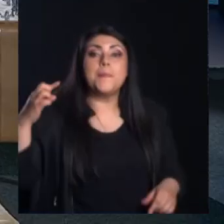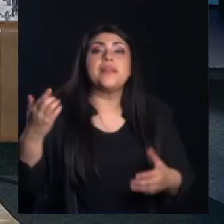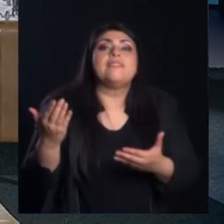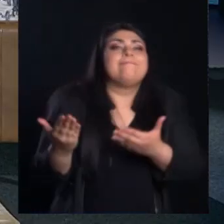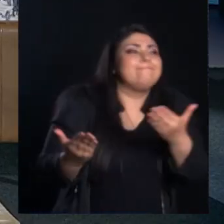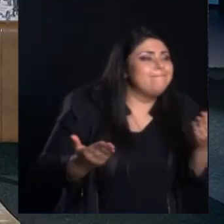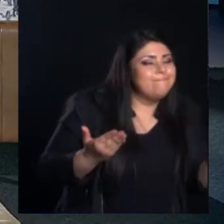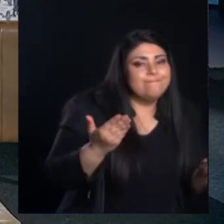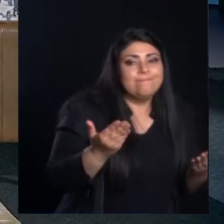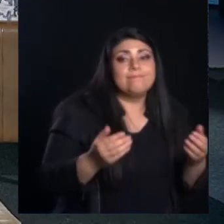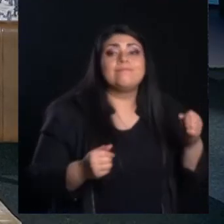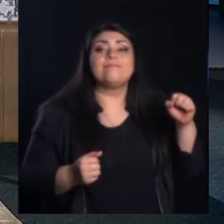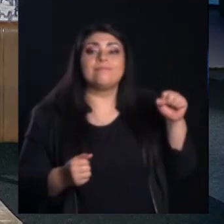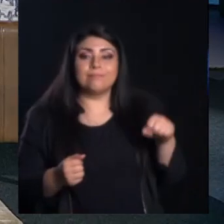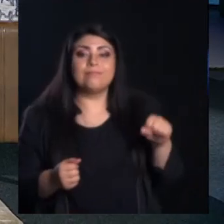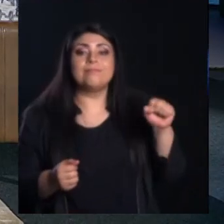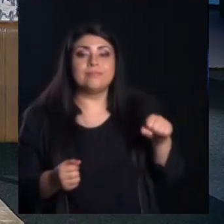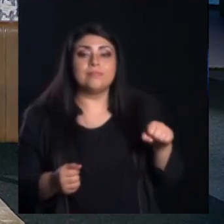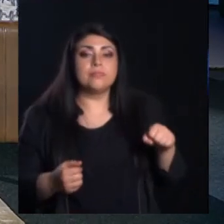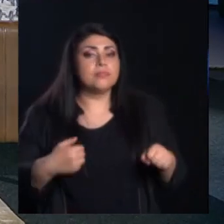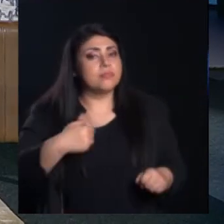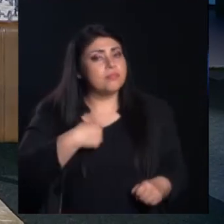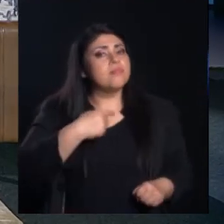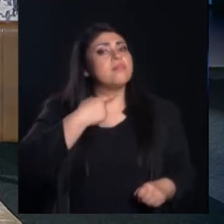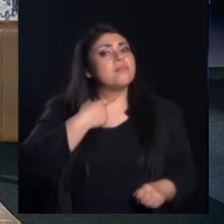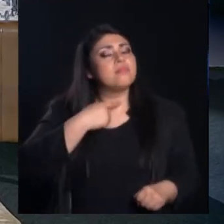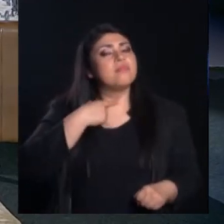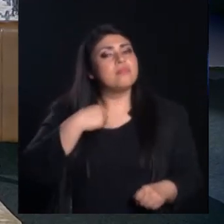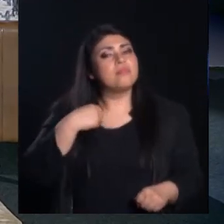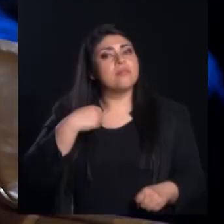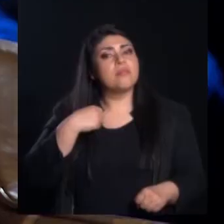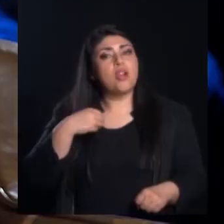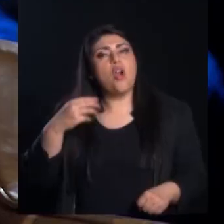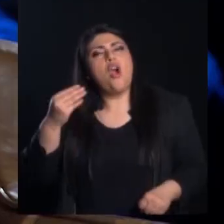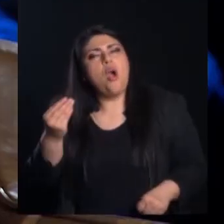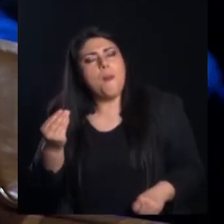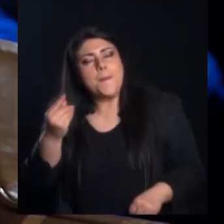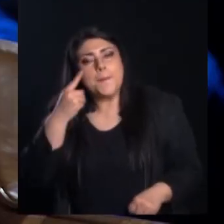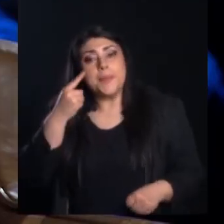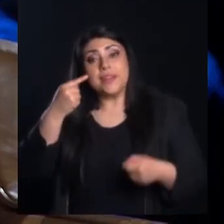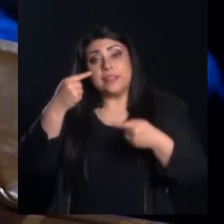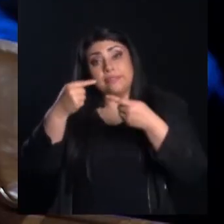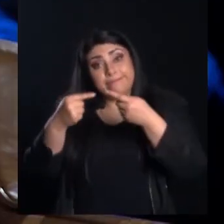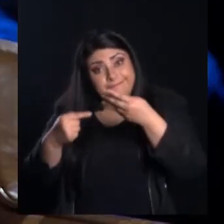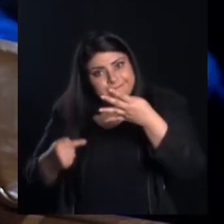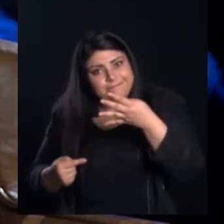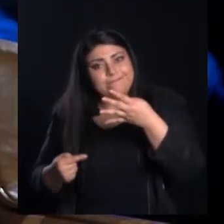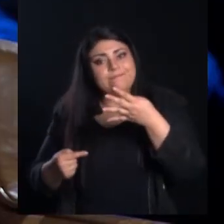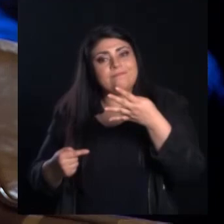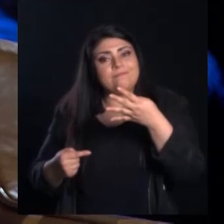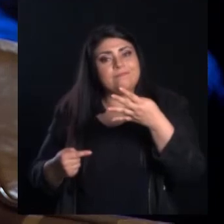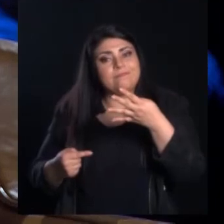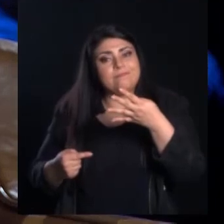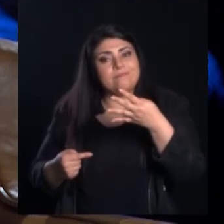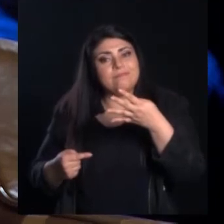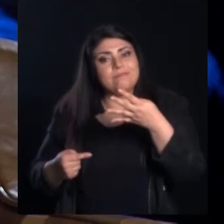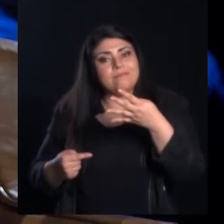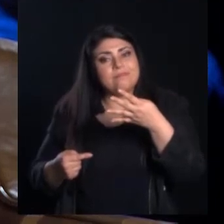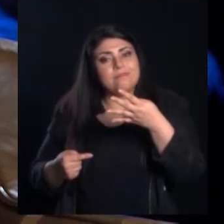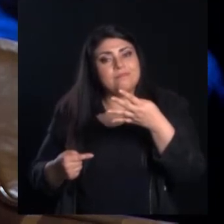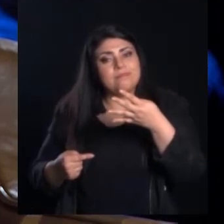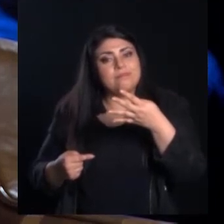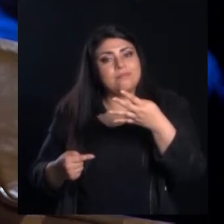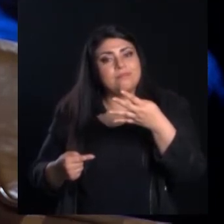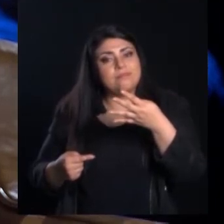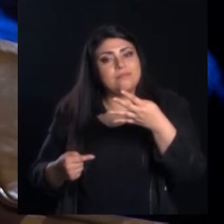así es y lo que me gusta lo que mencionas es que todas estas cosas son las que el